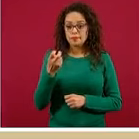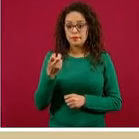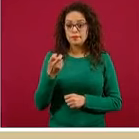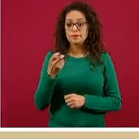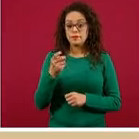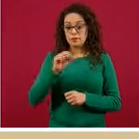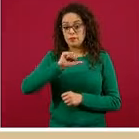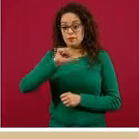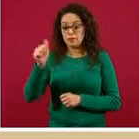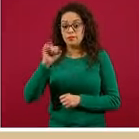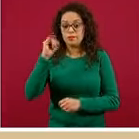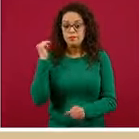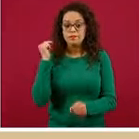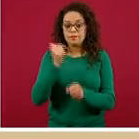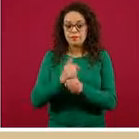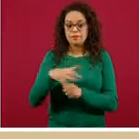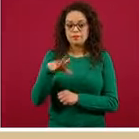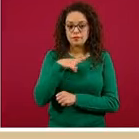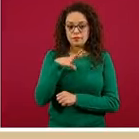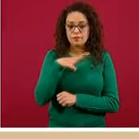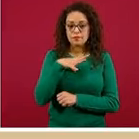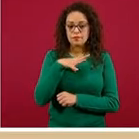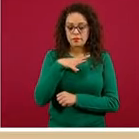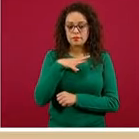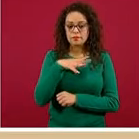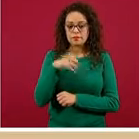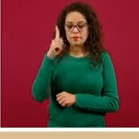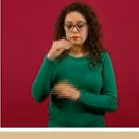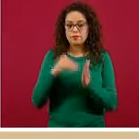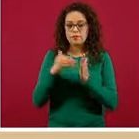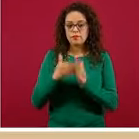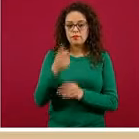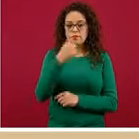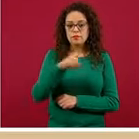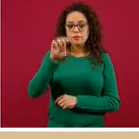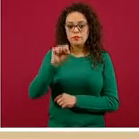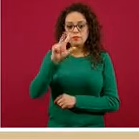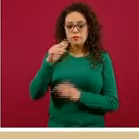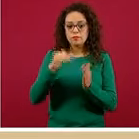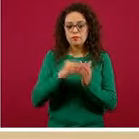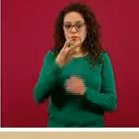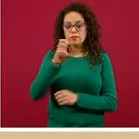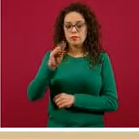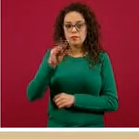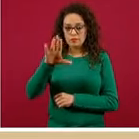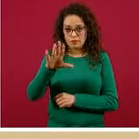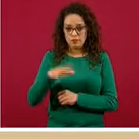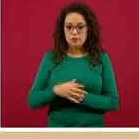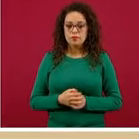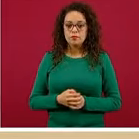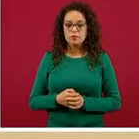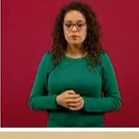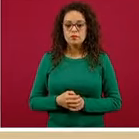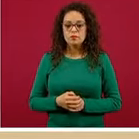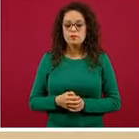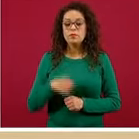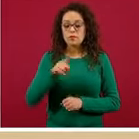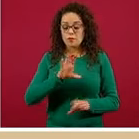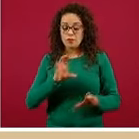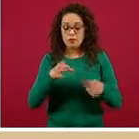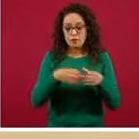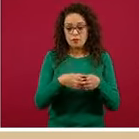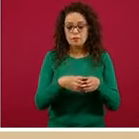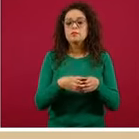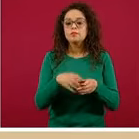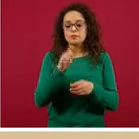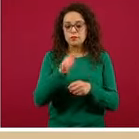1.168.395 sí se identificó la presencia del virus SARS-CoV-2, o en el 3% de ellas se clasificó como